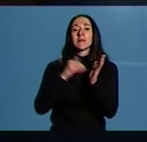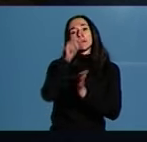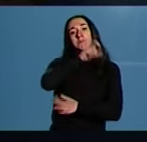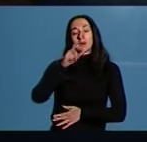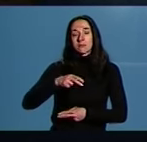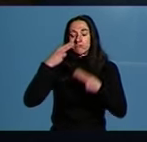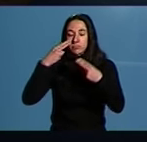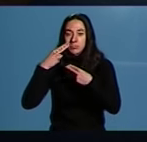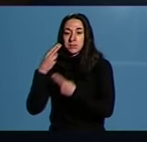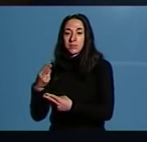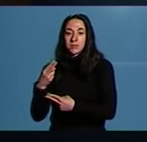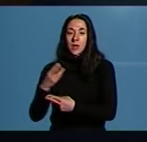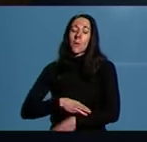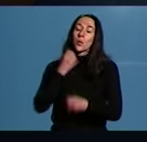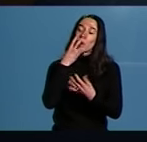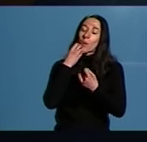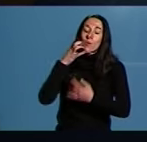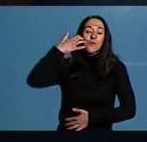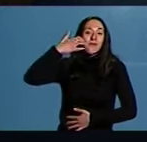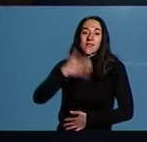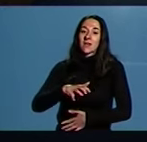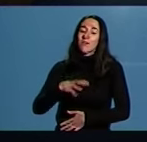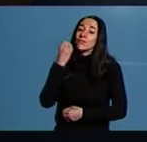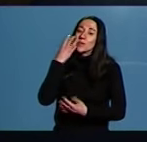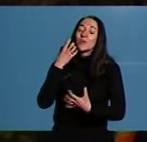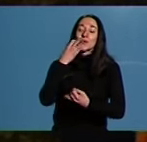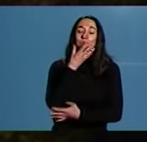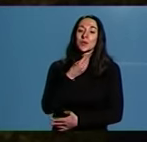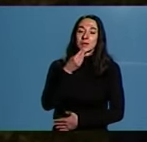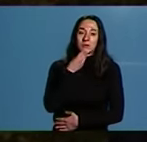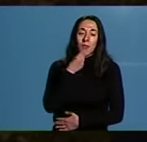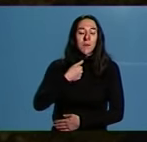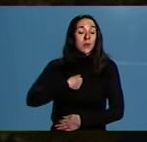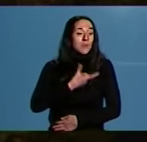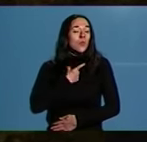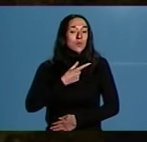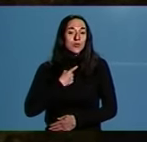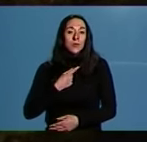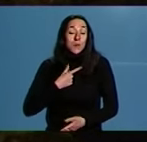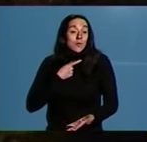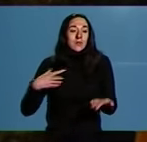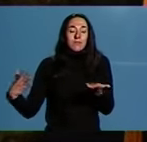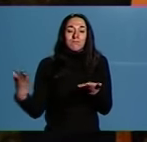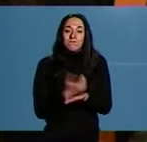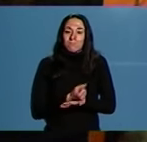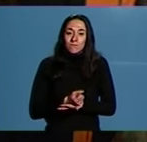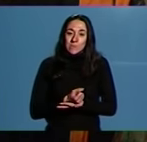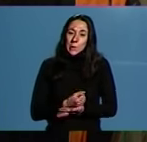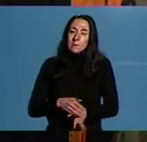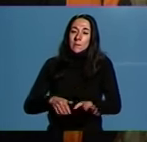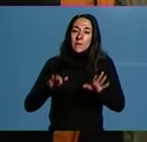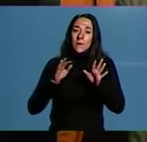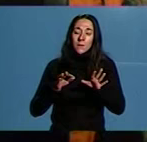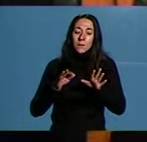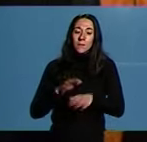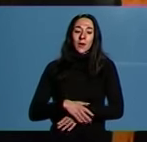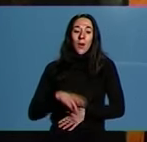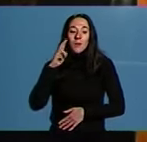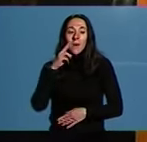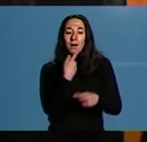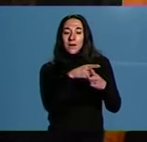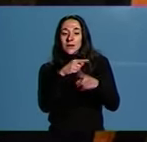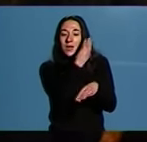E que lle parece? Moi ben, moi original, moi guapo, moi bonito. Bueno, por gustarme, gustame todo, pero o ver así as